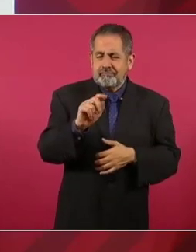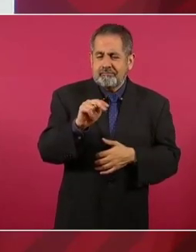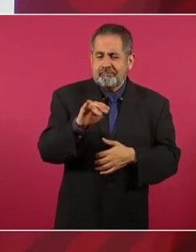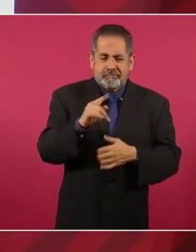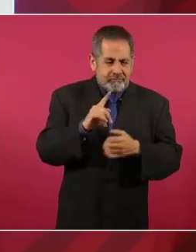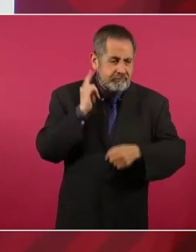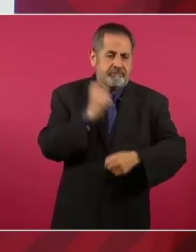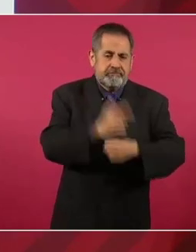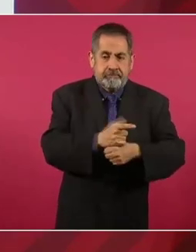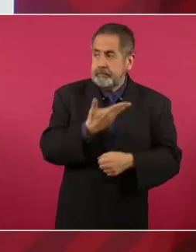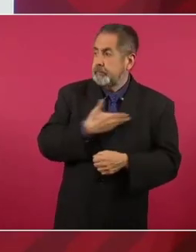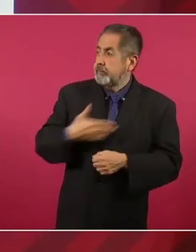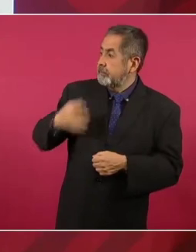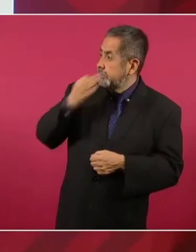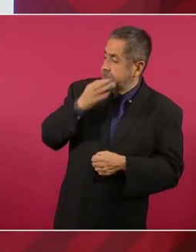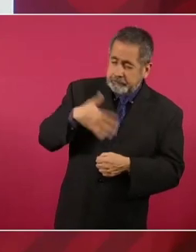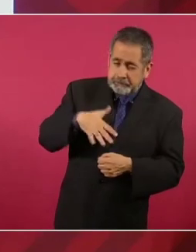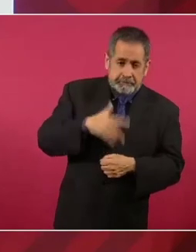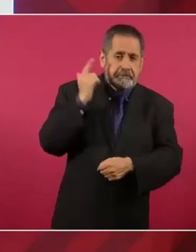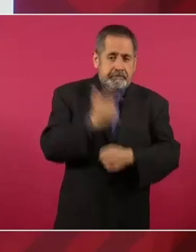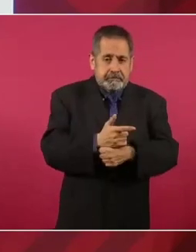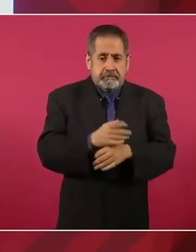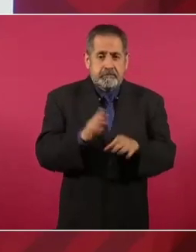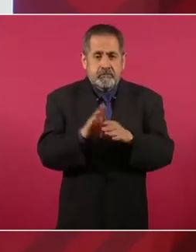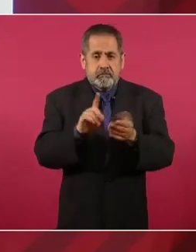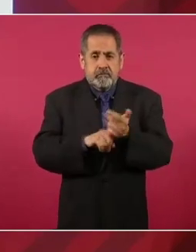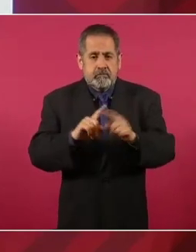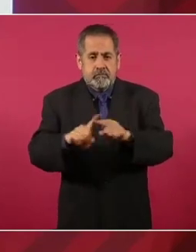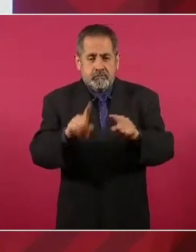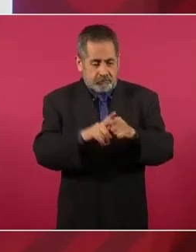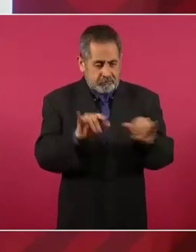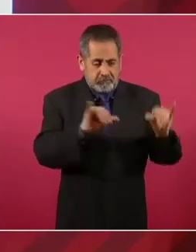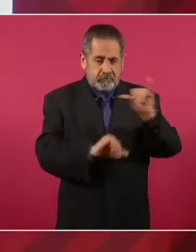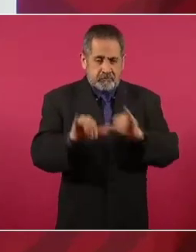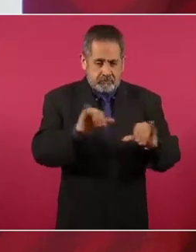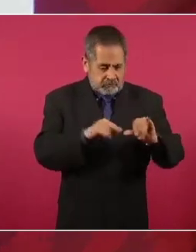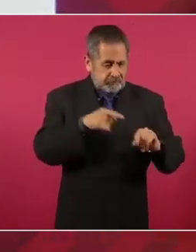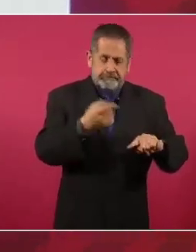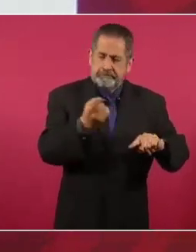nos ha marcado, incluyendo la inclusión de diversos precursores químicos.